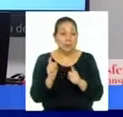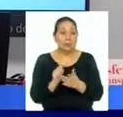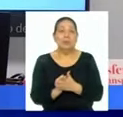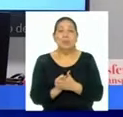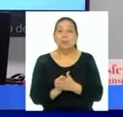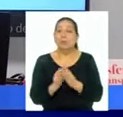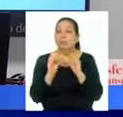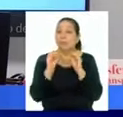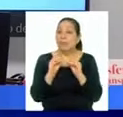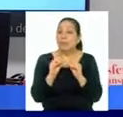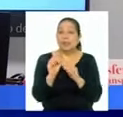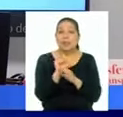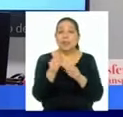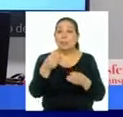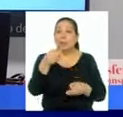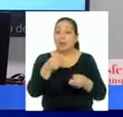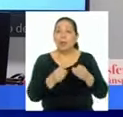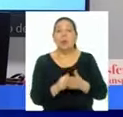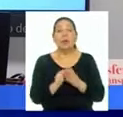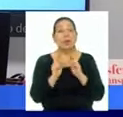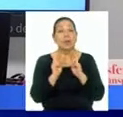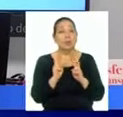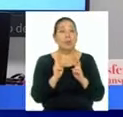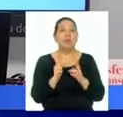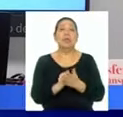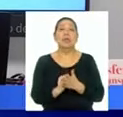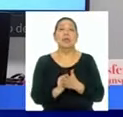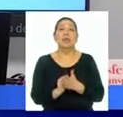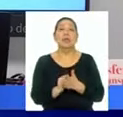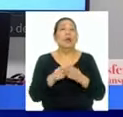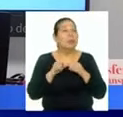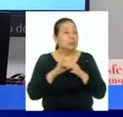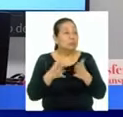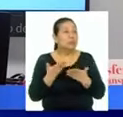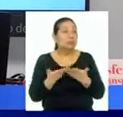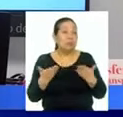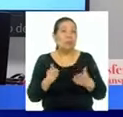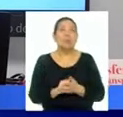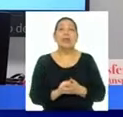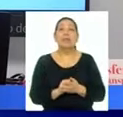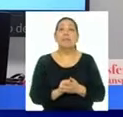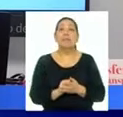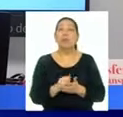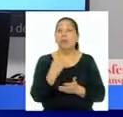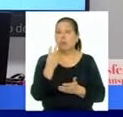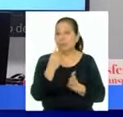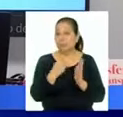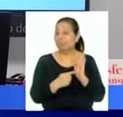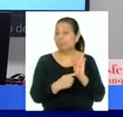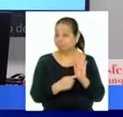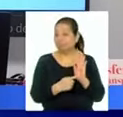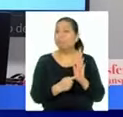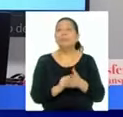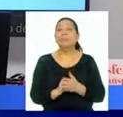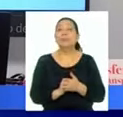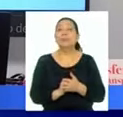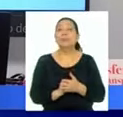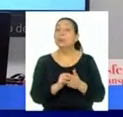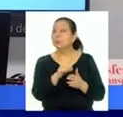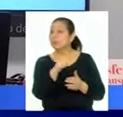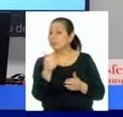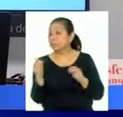de instancias del sistema de justicia que ven los casos de extinción de dominio. 2 láminas para terminar. Un